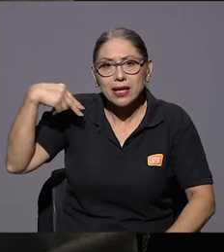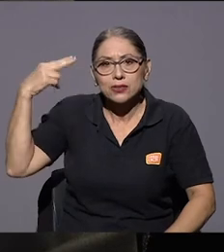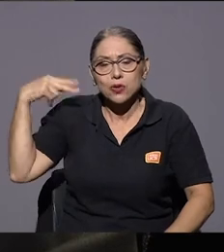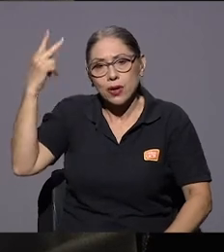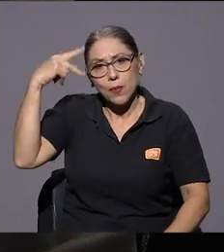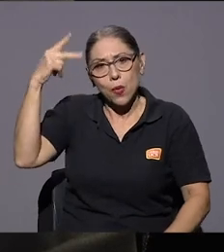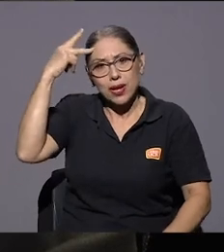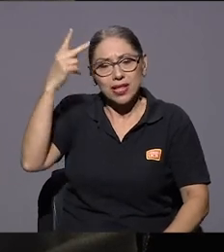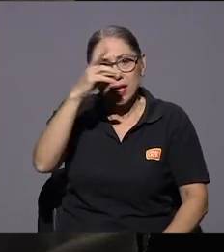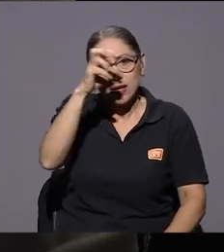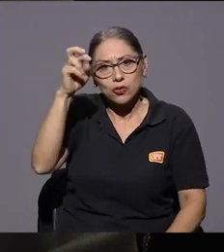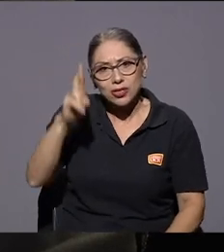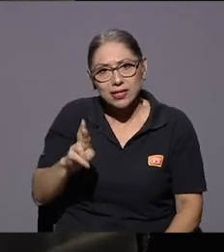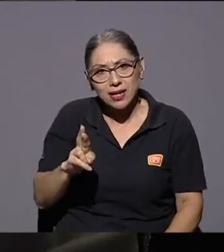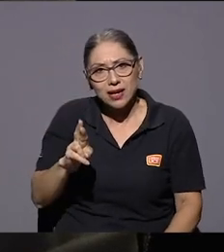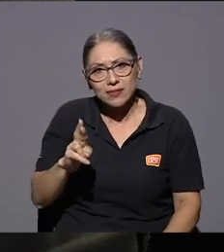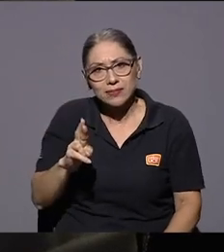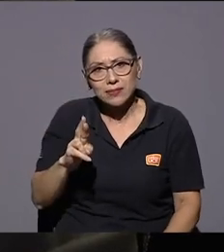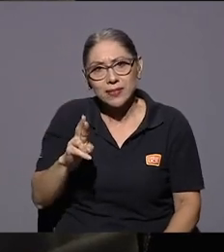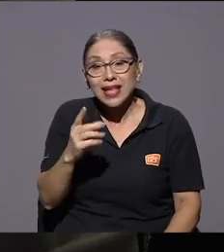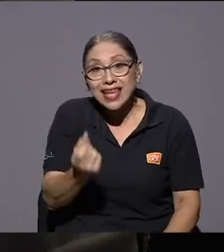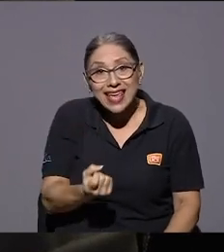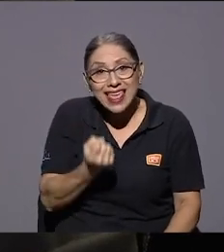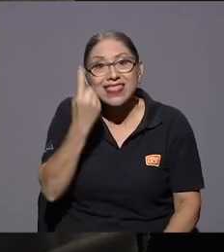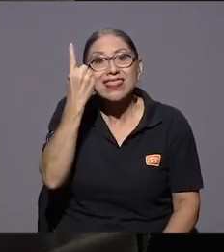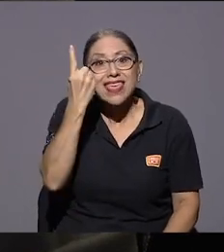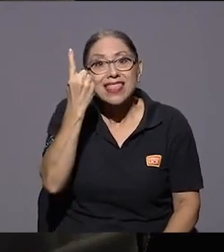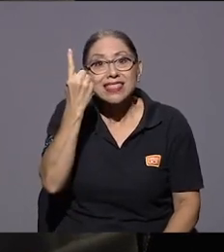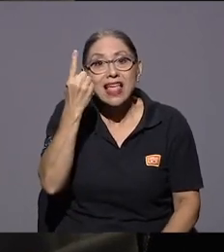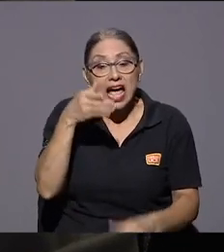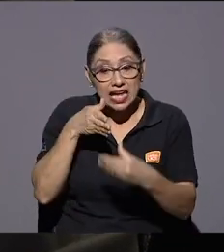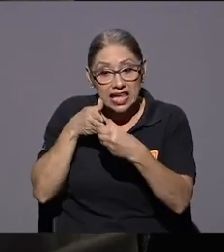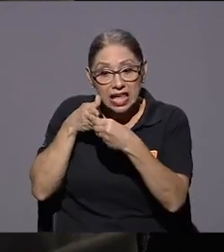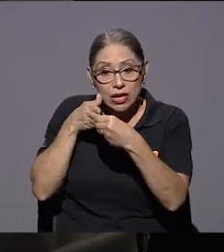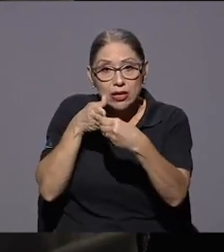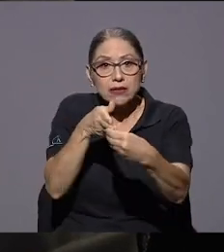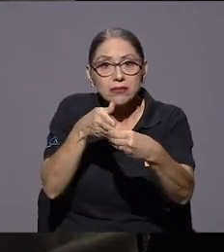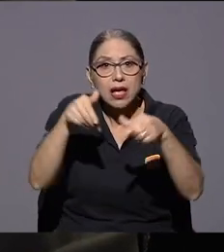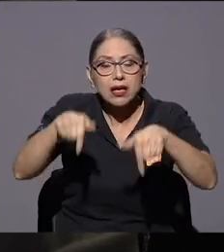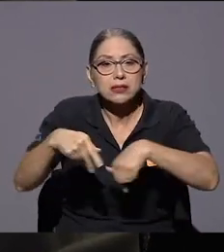Rica, que entienda que ser dirigente de este país,